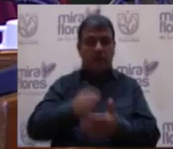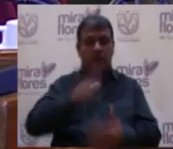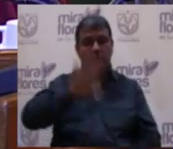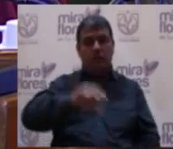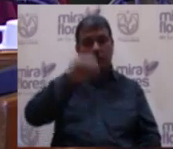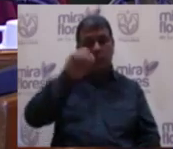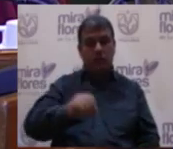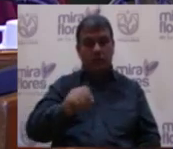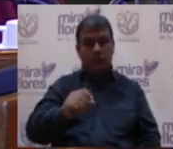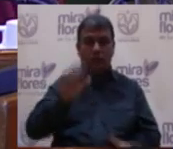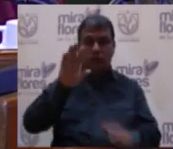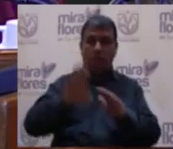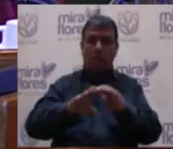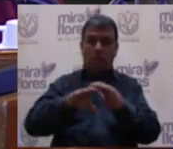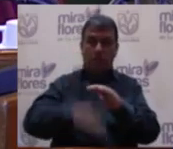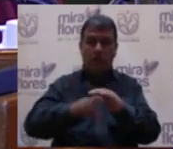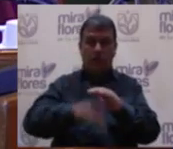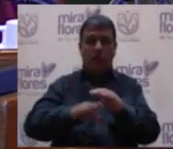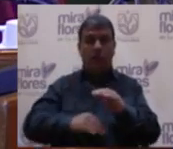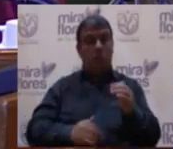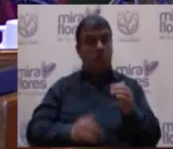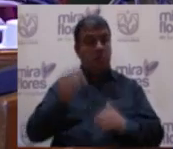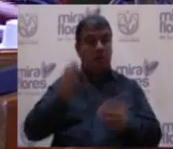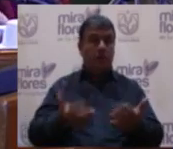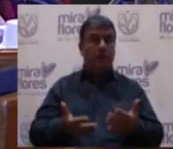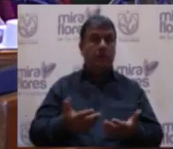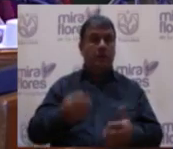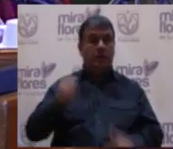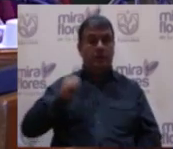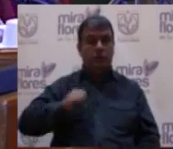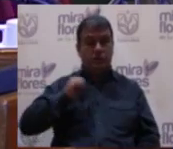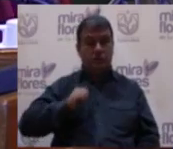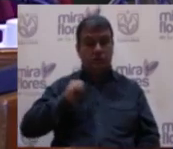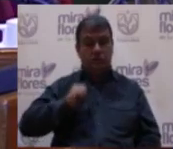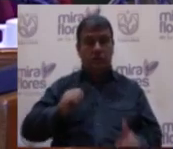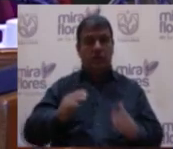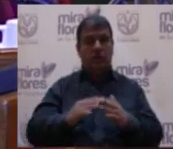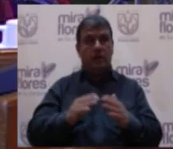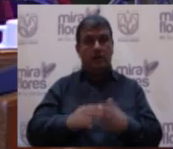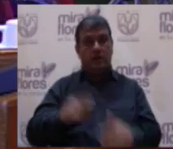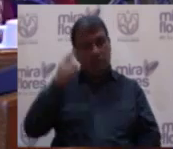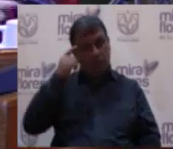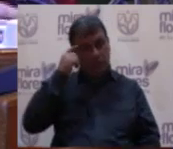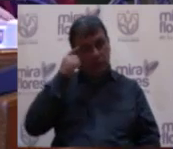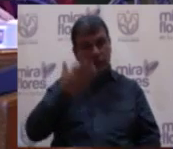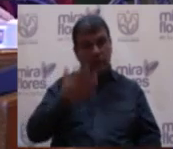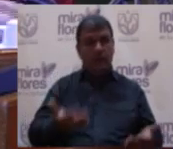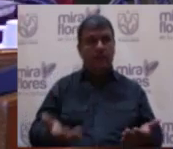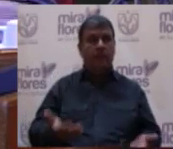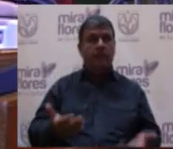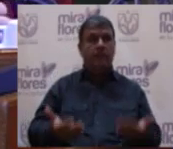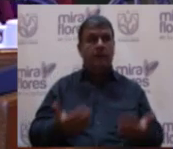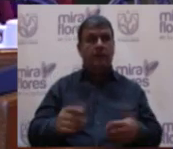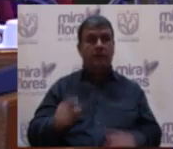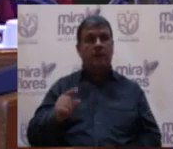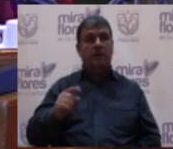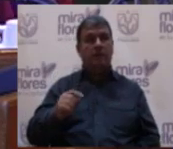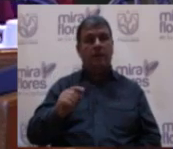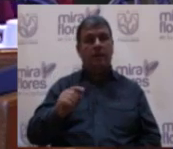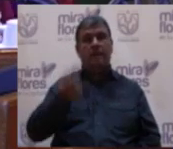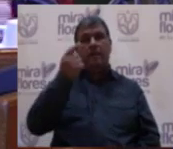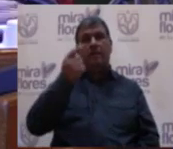mínimo, puede ser más si es que alguien lo decide pagar más, a la municipalidad. Yo considero que debe ser a partir del primer